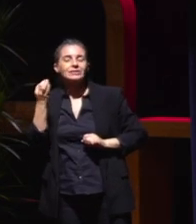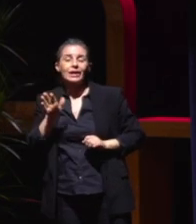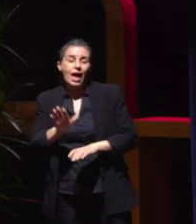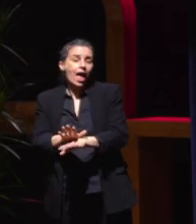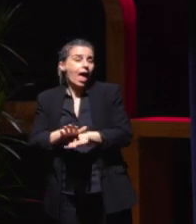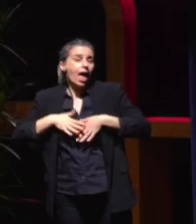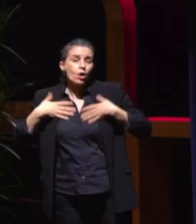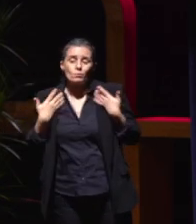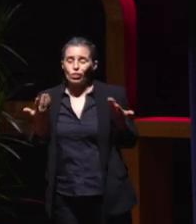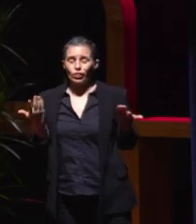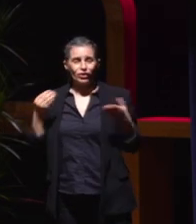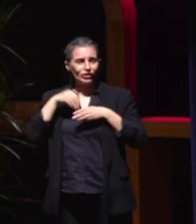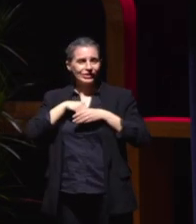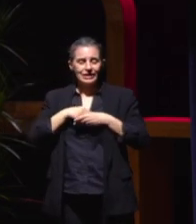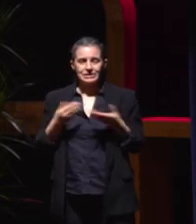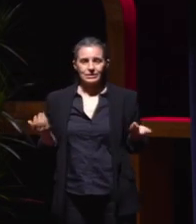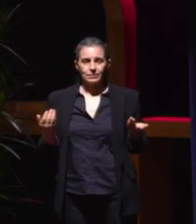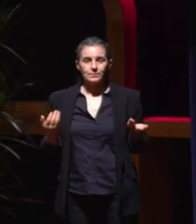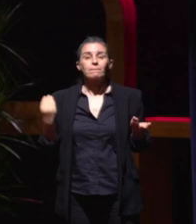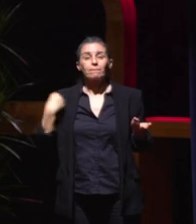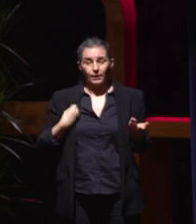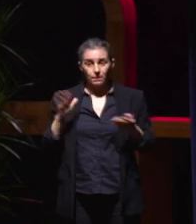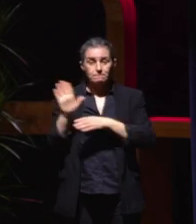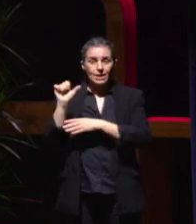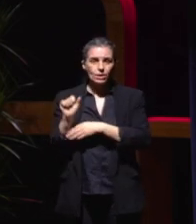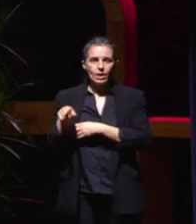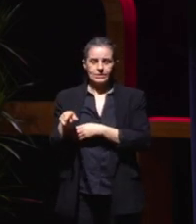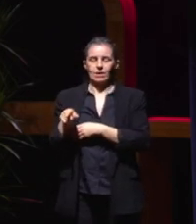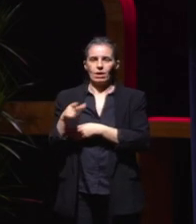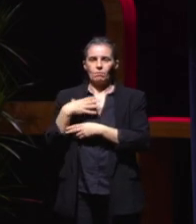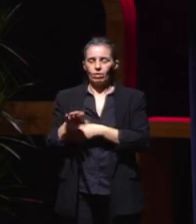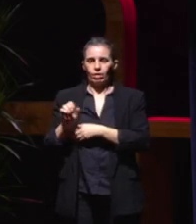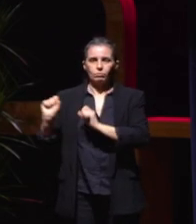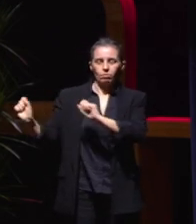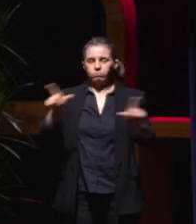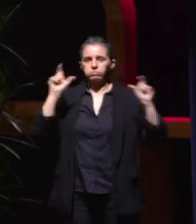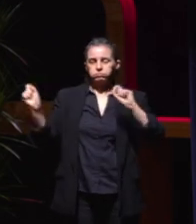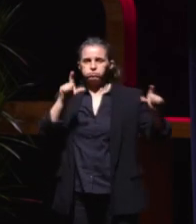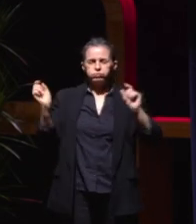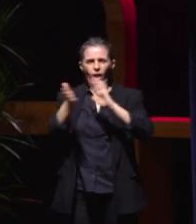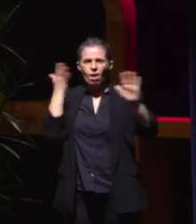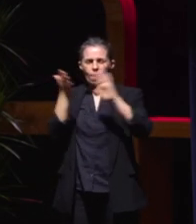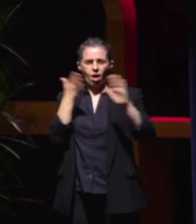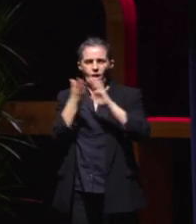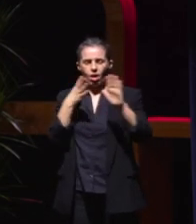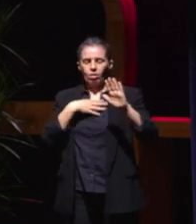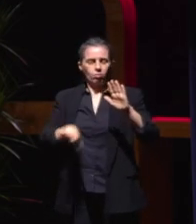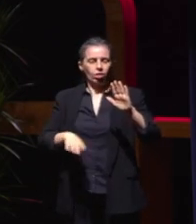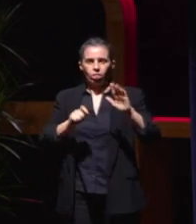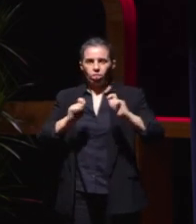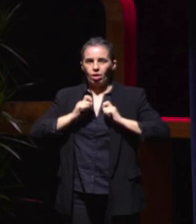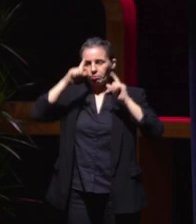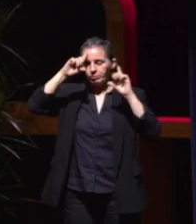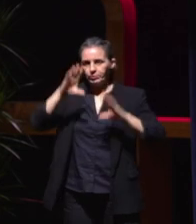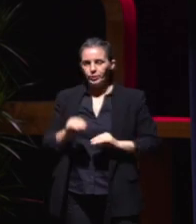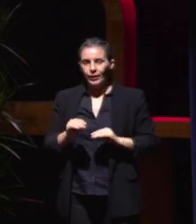estamos en lo que habla esta película que te puede dar una epilepsia viéndola es verdad es que lo que está hablando es de cómo